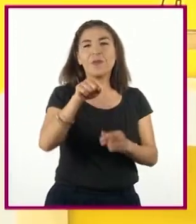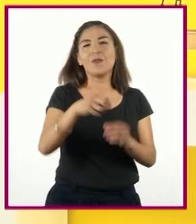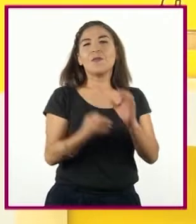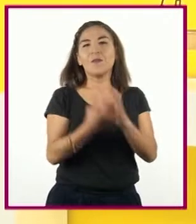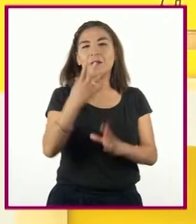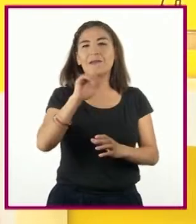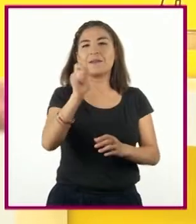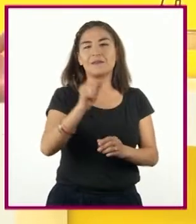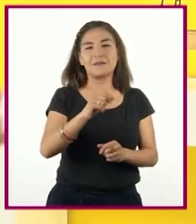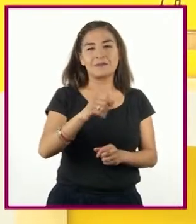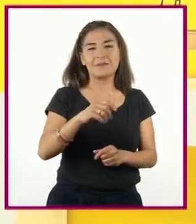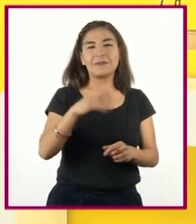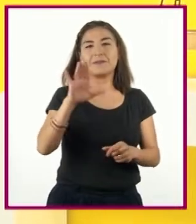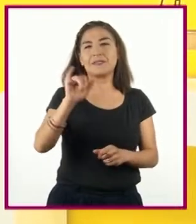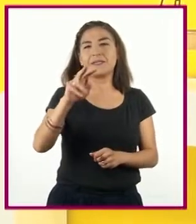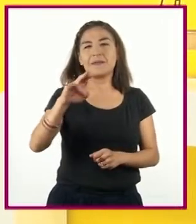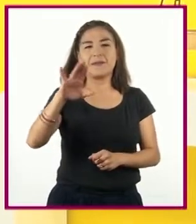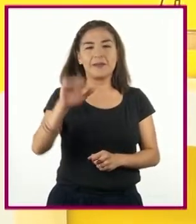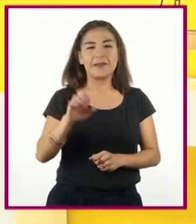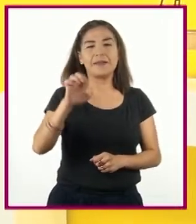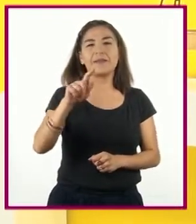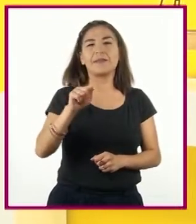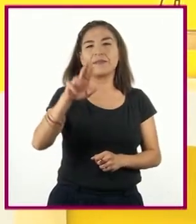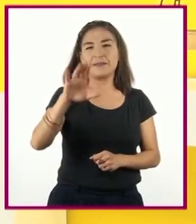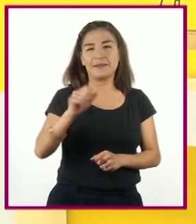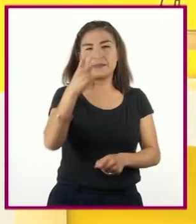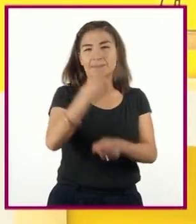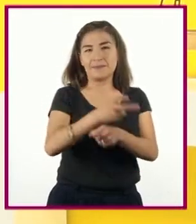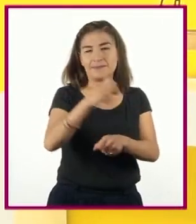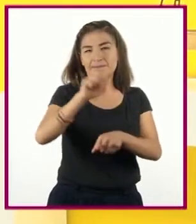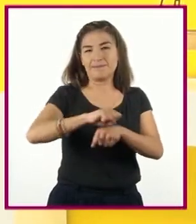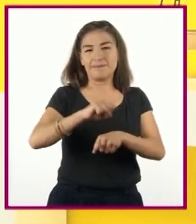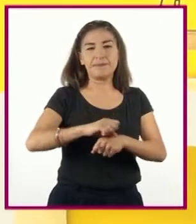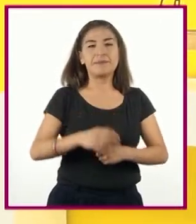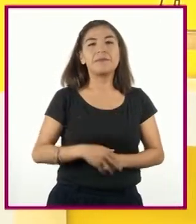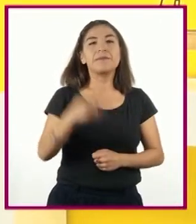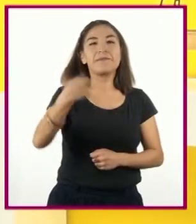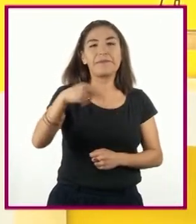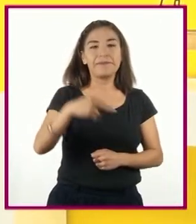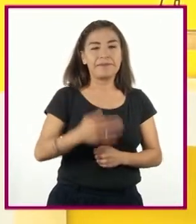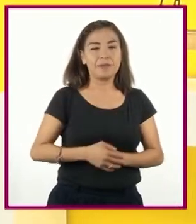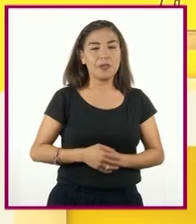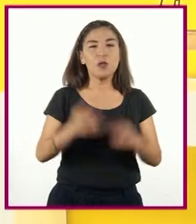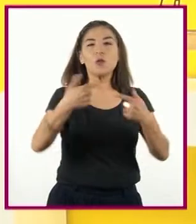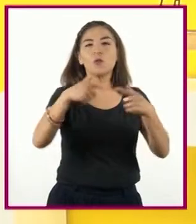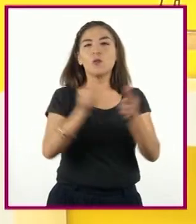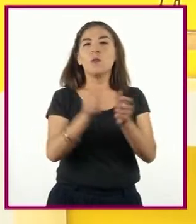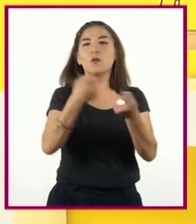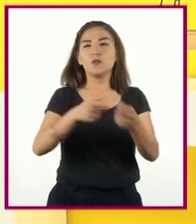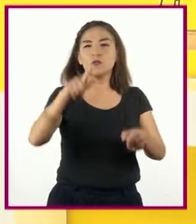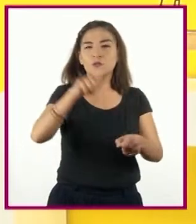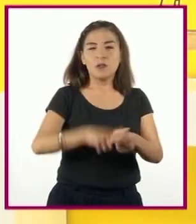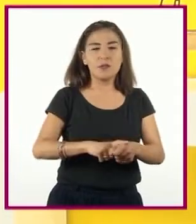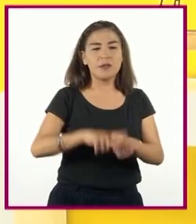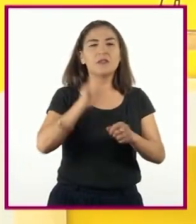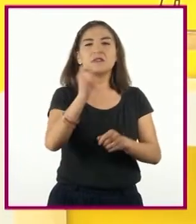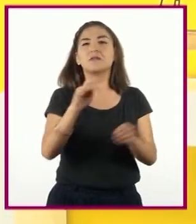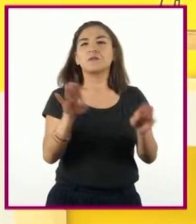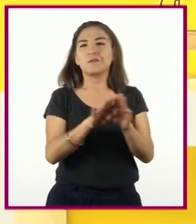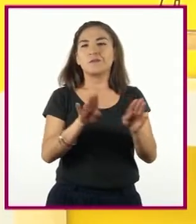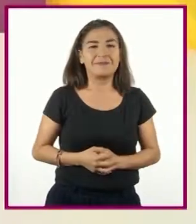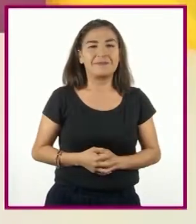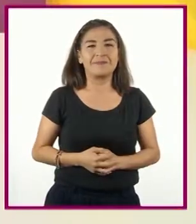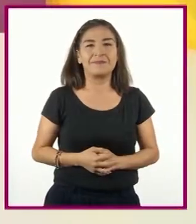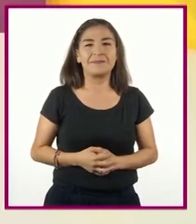de la asignatura Formación Cívica y Ética de segundo grado, titulada Grupos sociales y su influencia en la